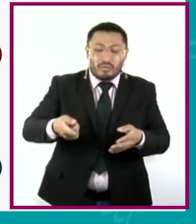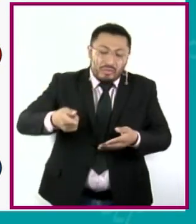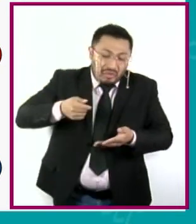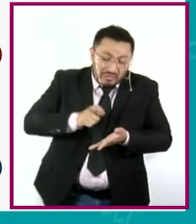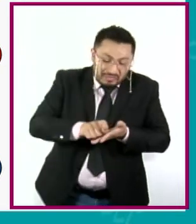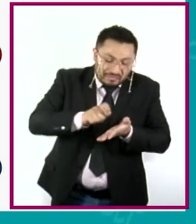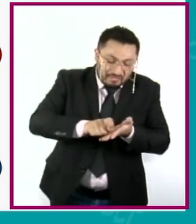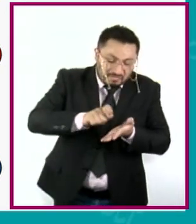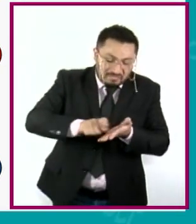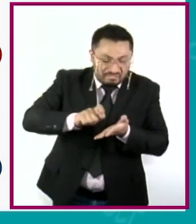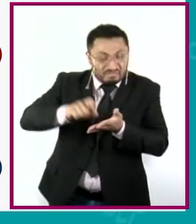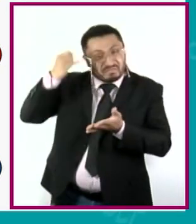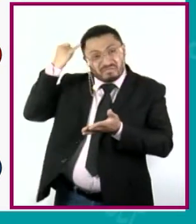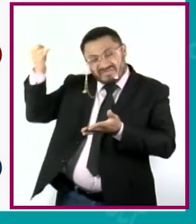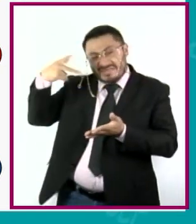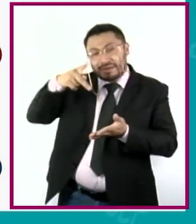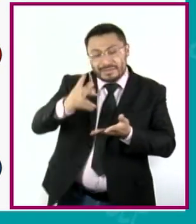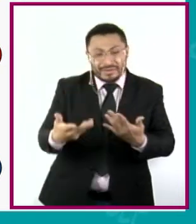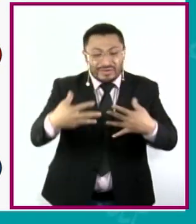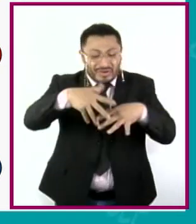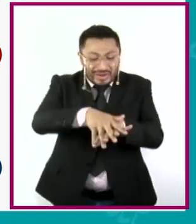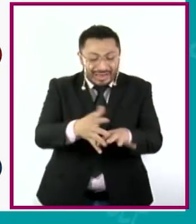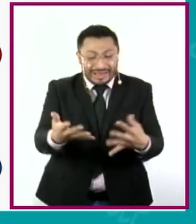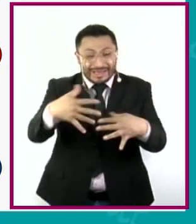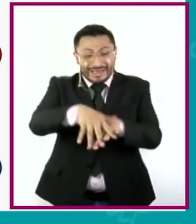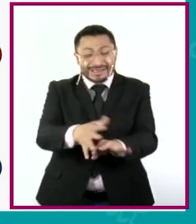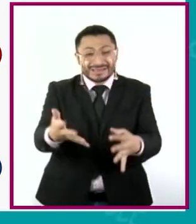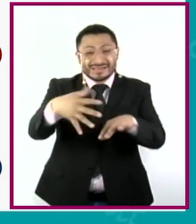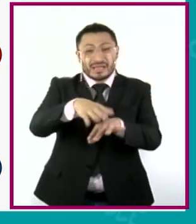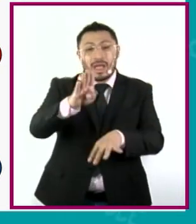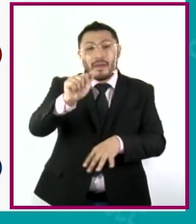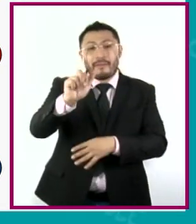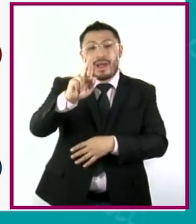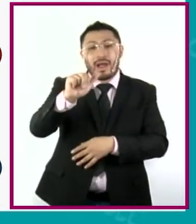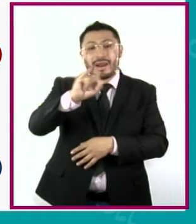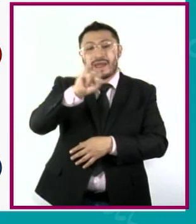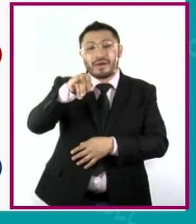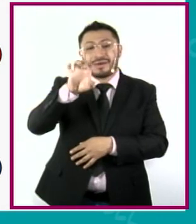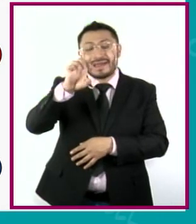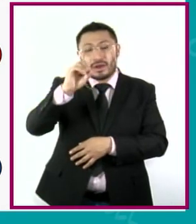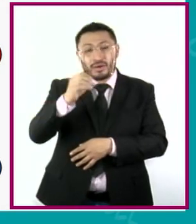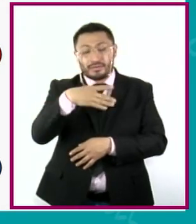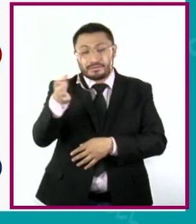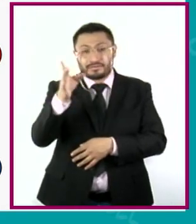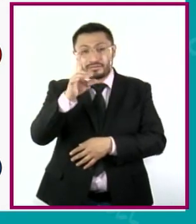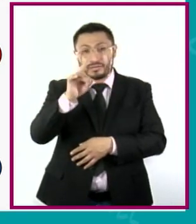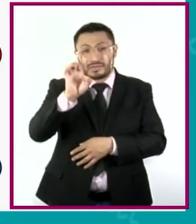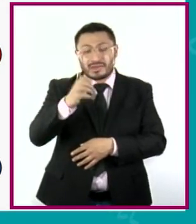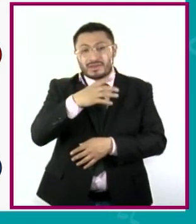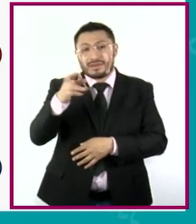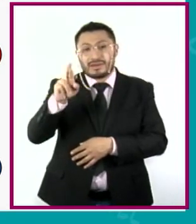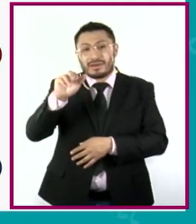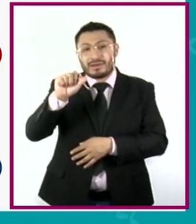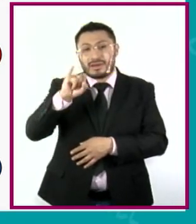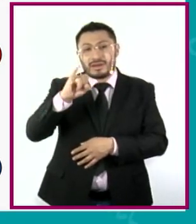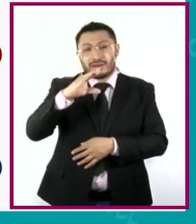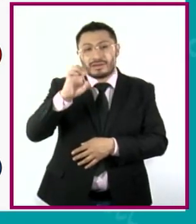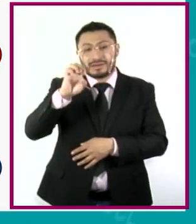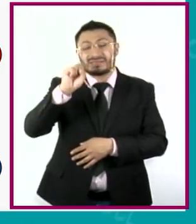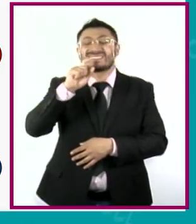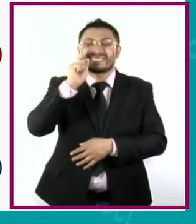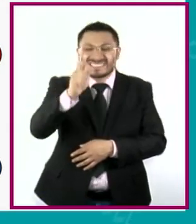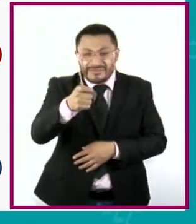originalmente. Pero el barajeo de raíces, pues, es un ejemplo de esto, no poder distinguir el antes